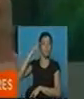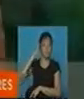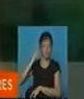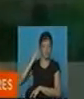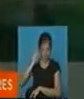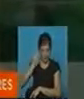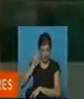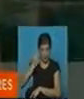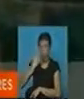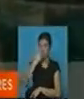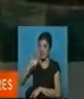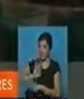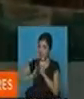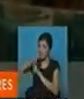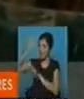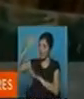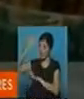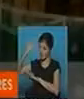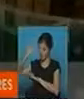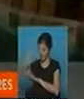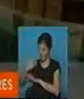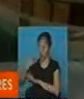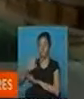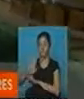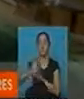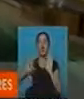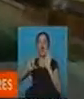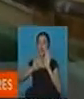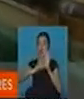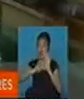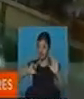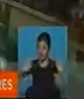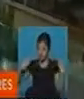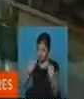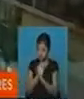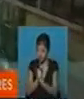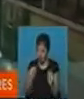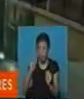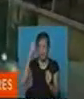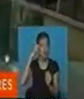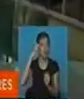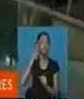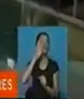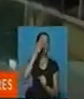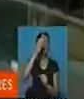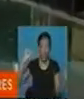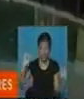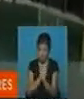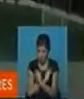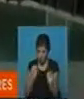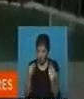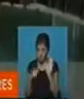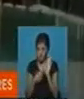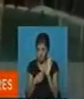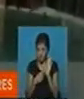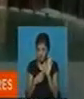1996, hace apenas 20 años, por legislación aprobada por el Congreso de los Estados Unidos,